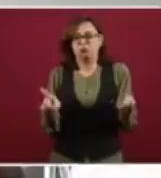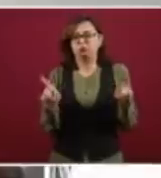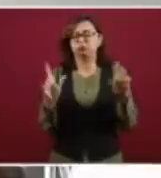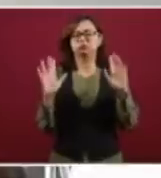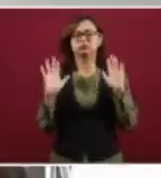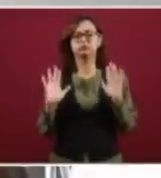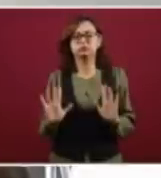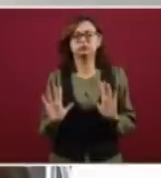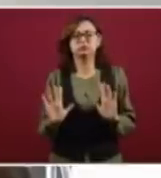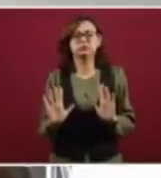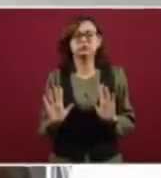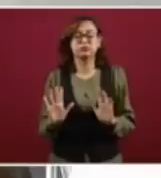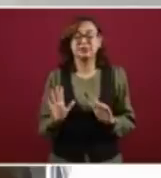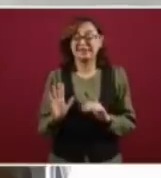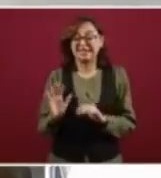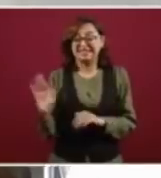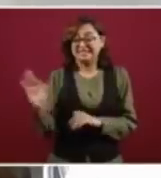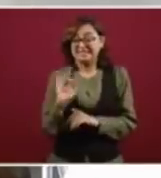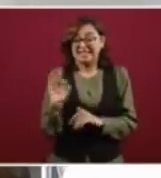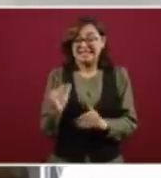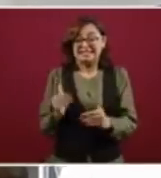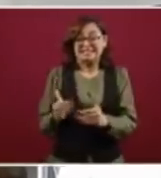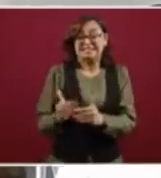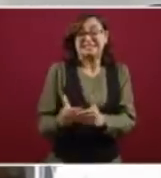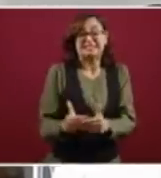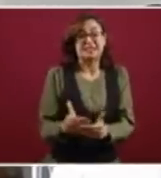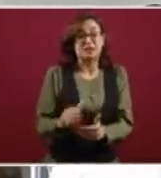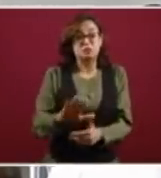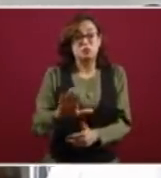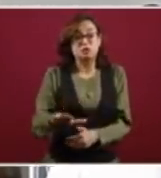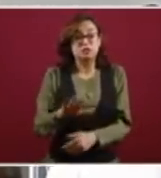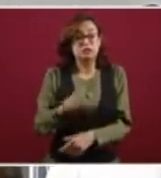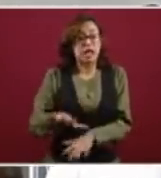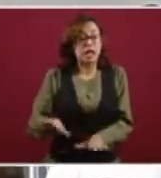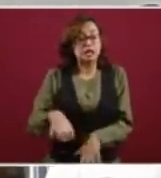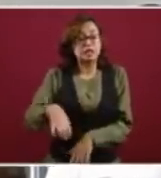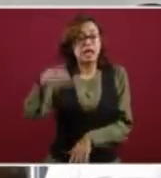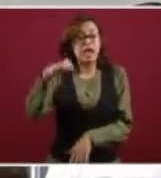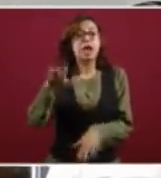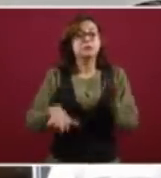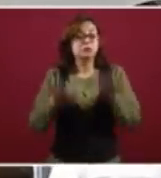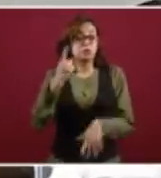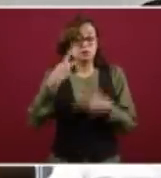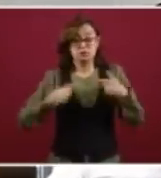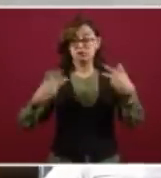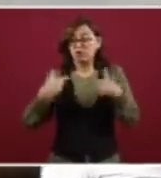habiendo actuado de manera consecuente durante mucho tiempo, al final,